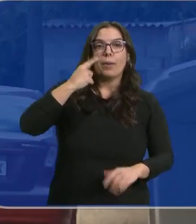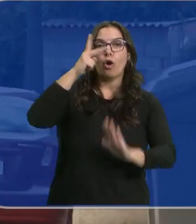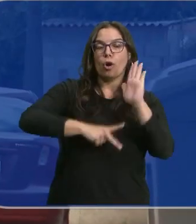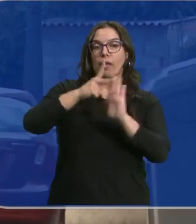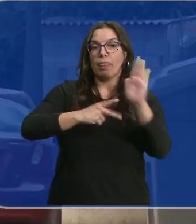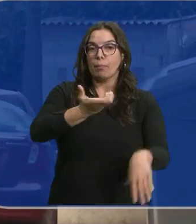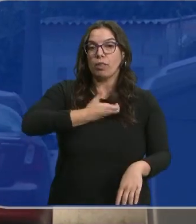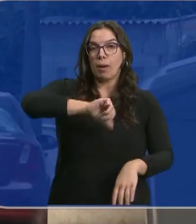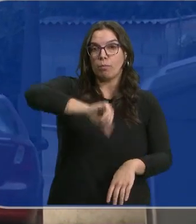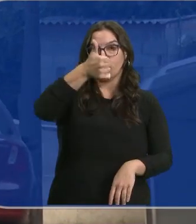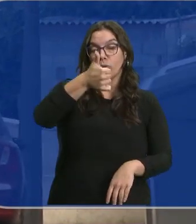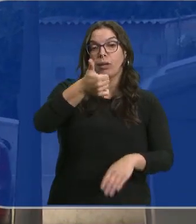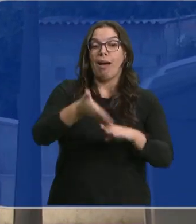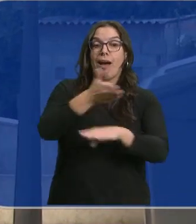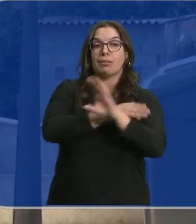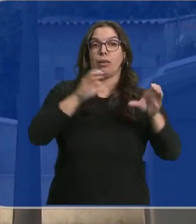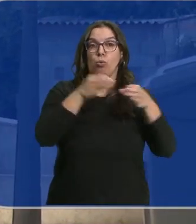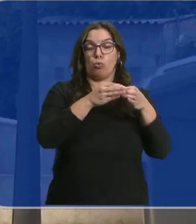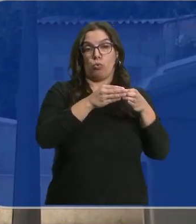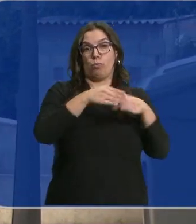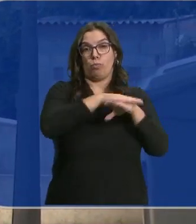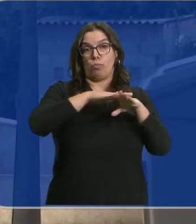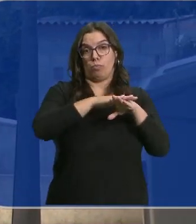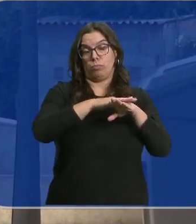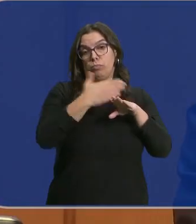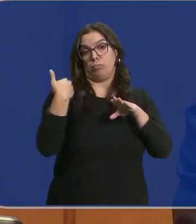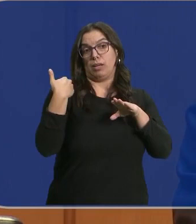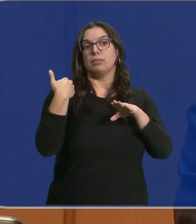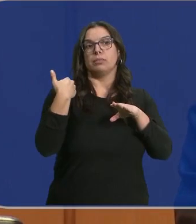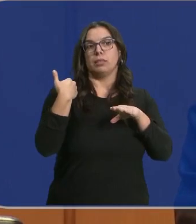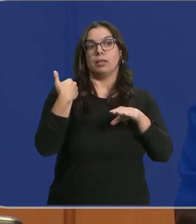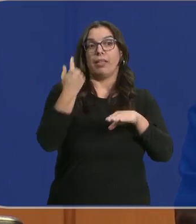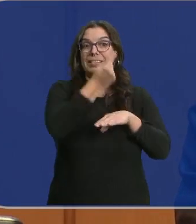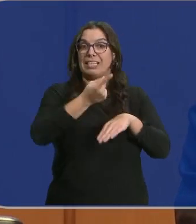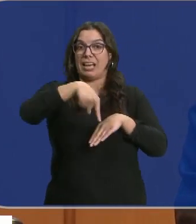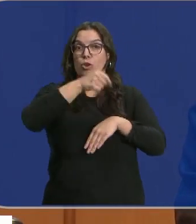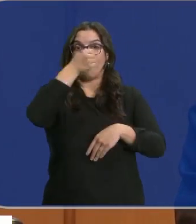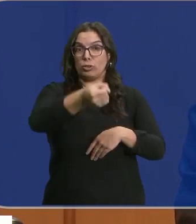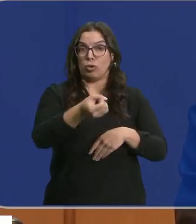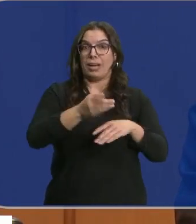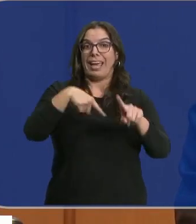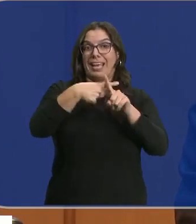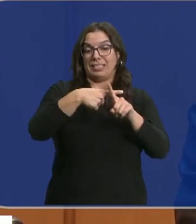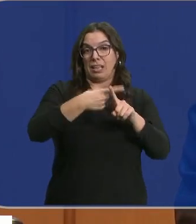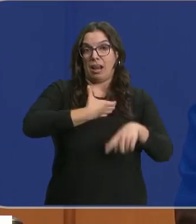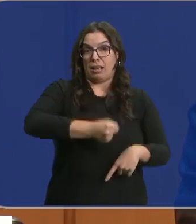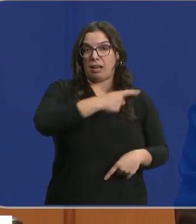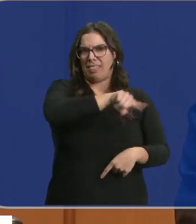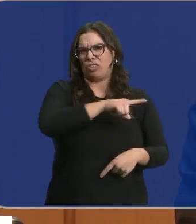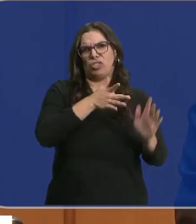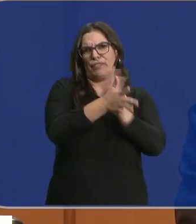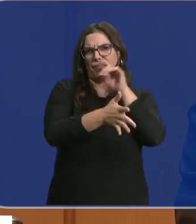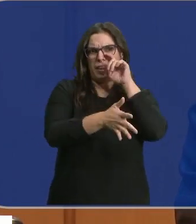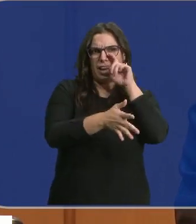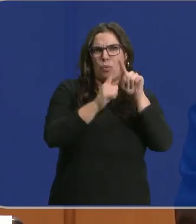ordenanza municipal, y señala la anterior corporación. La zona de bajas emisiones diseñada por el Partido Socialista del anterior gobierno municipal es un atentado